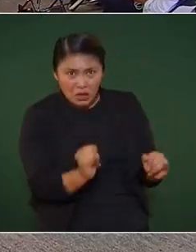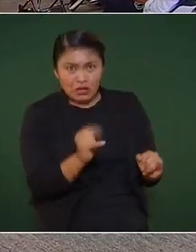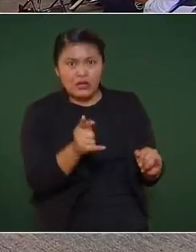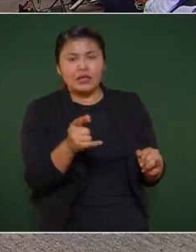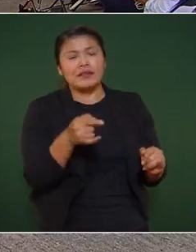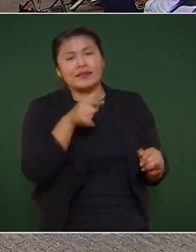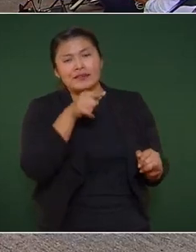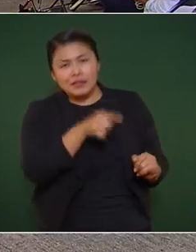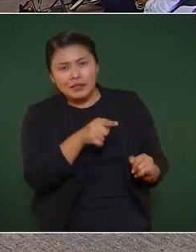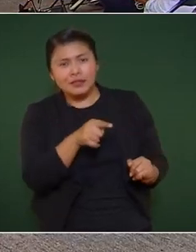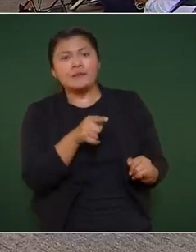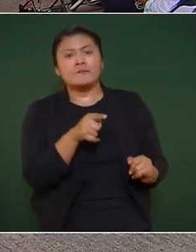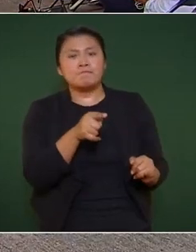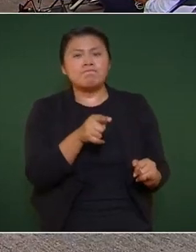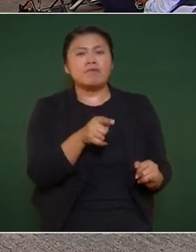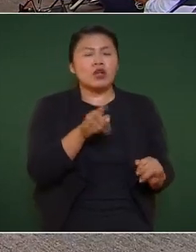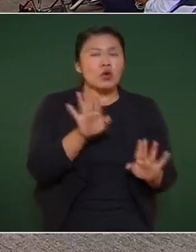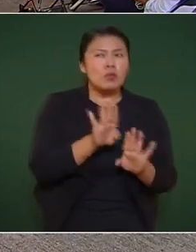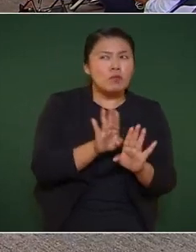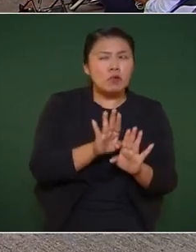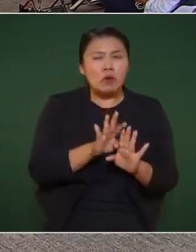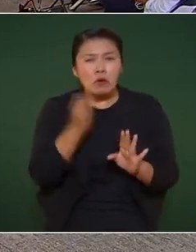aparatos burocráticos,